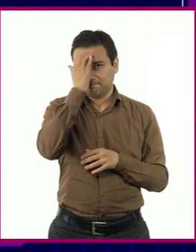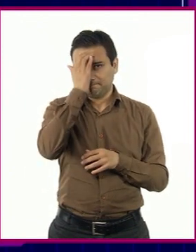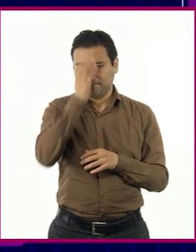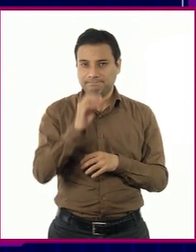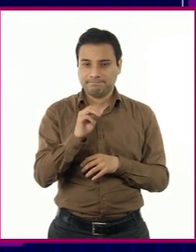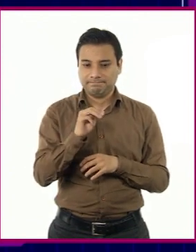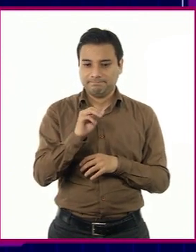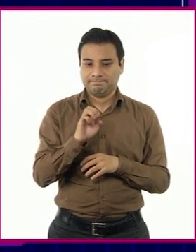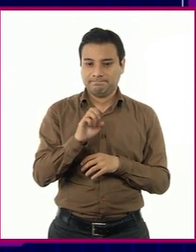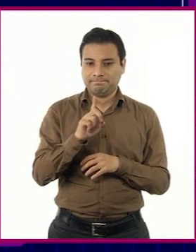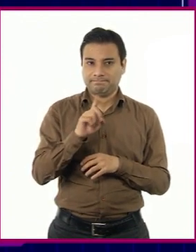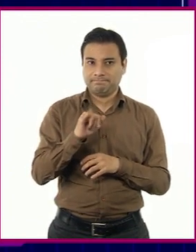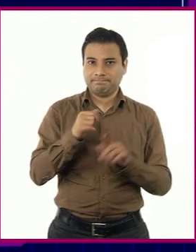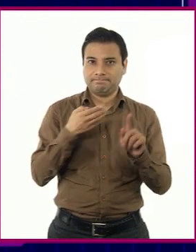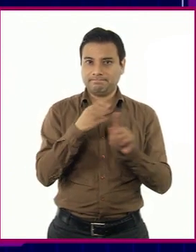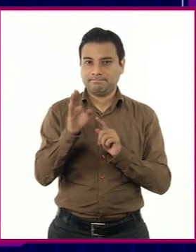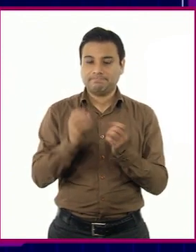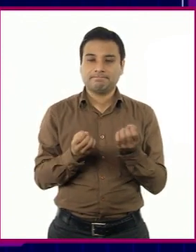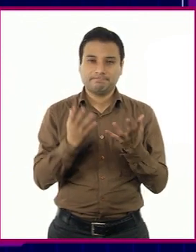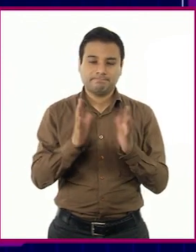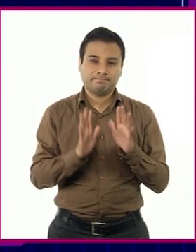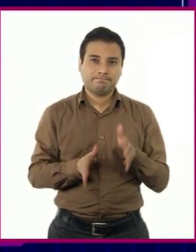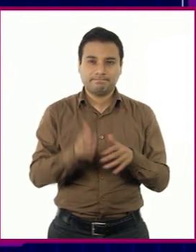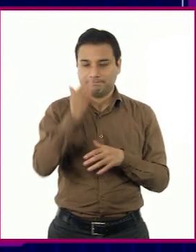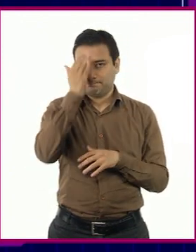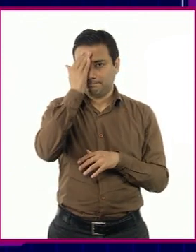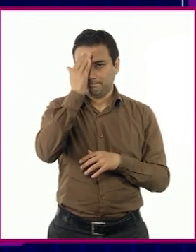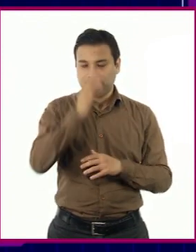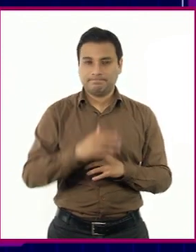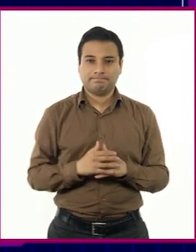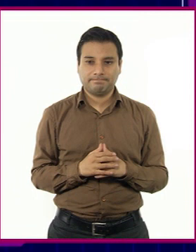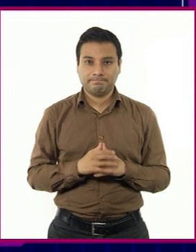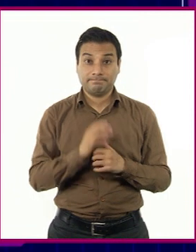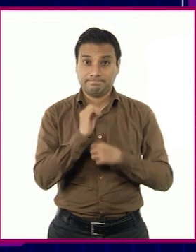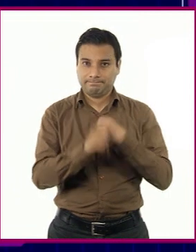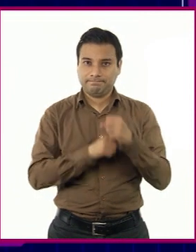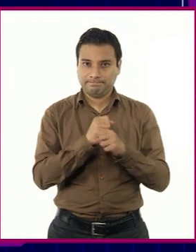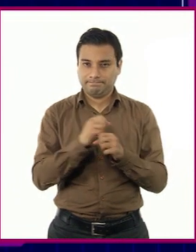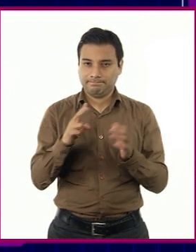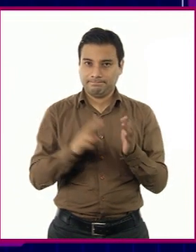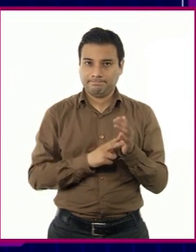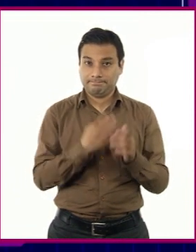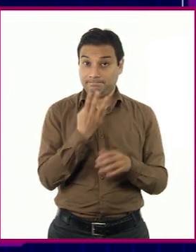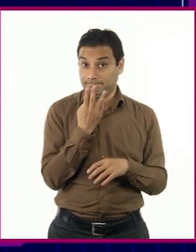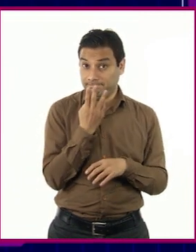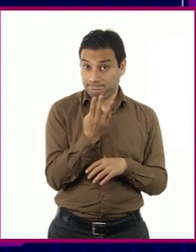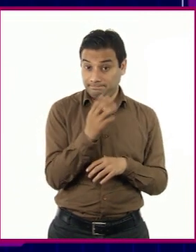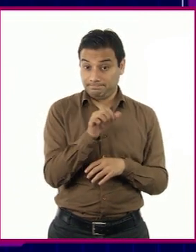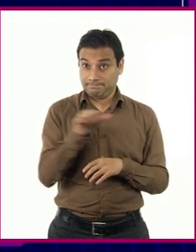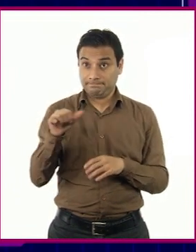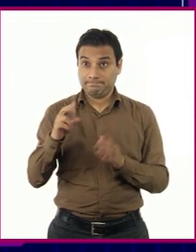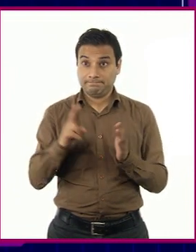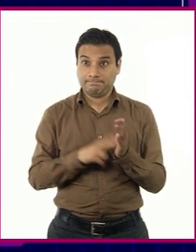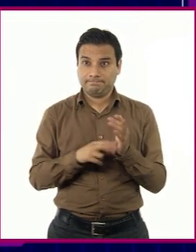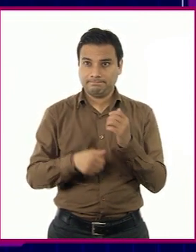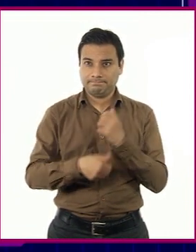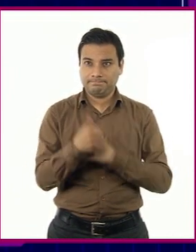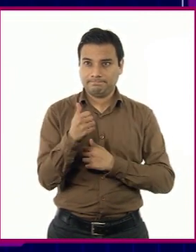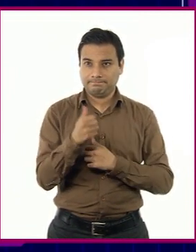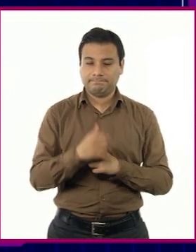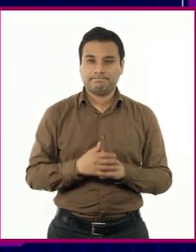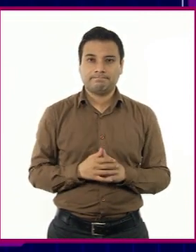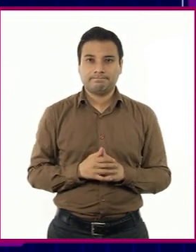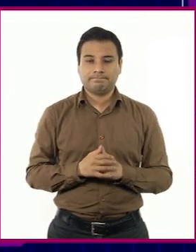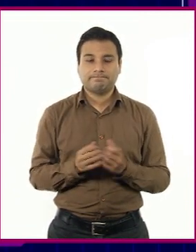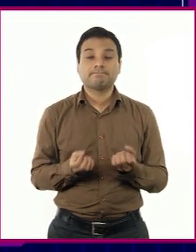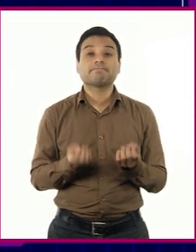media de los datos de la producción de petróleo del año 2003 al año 2011, que